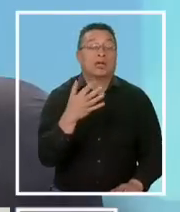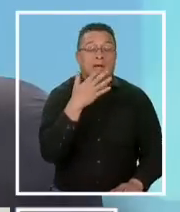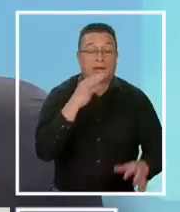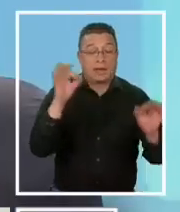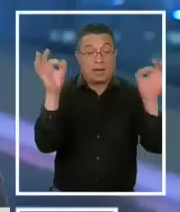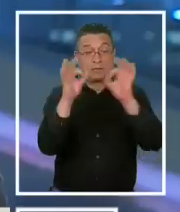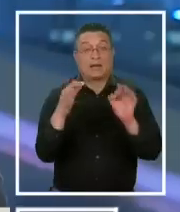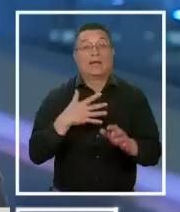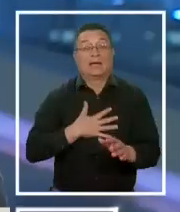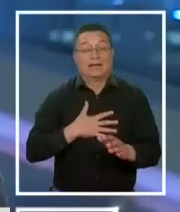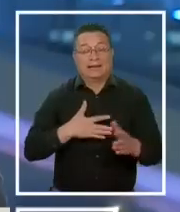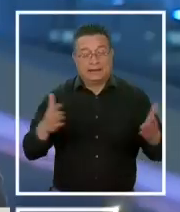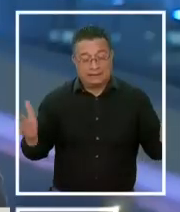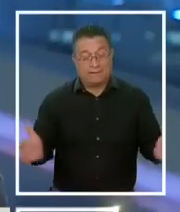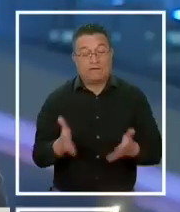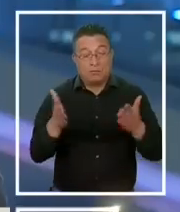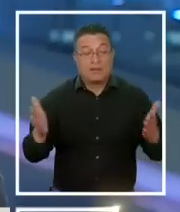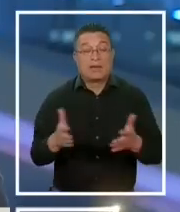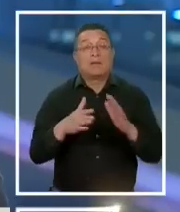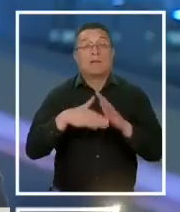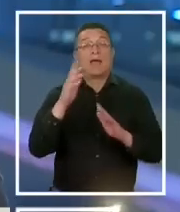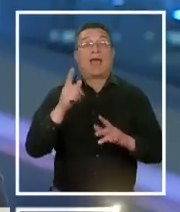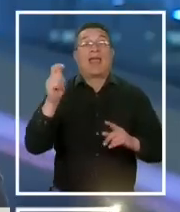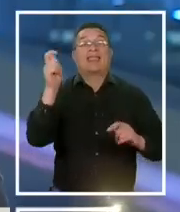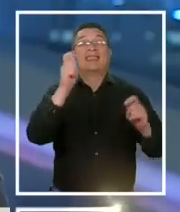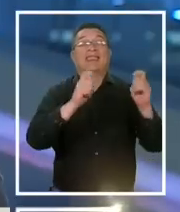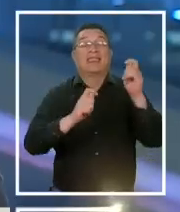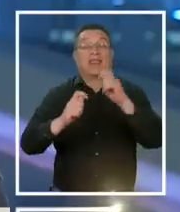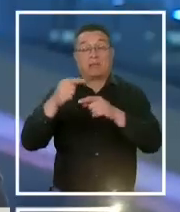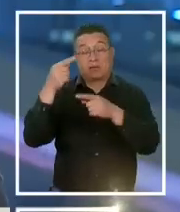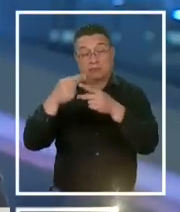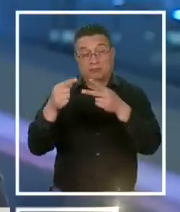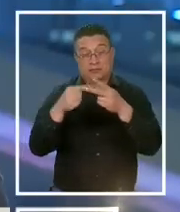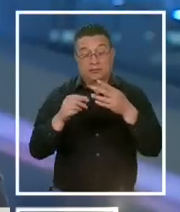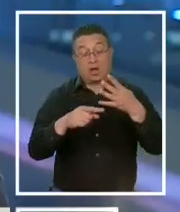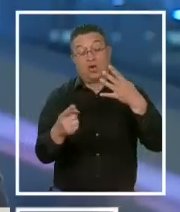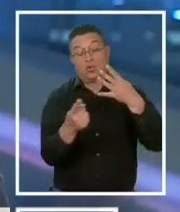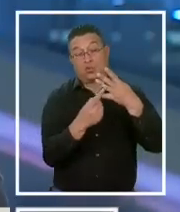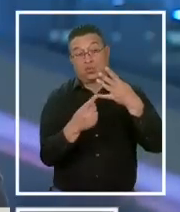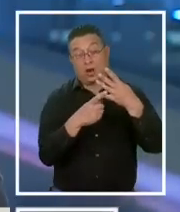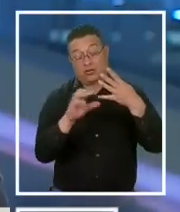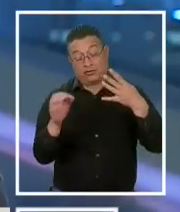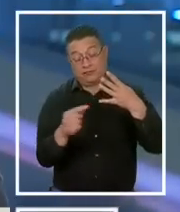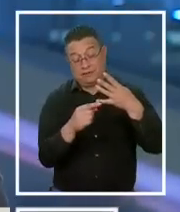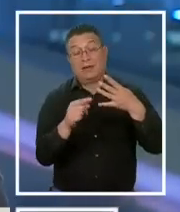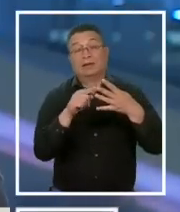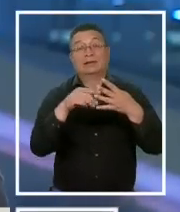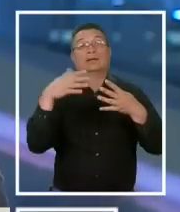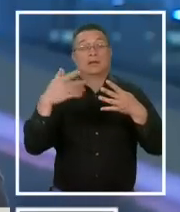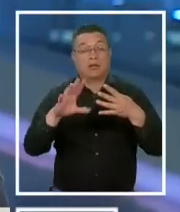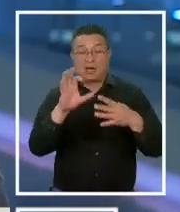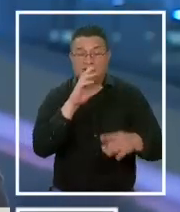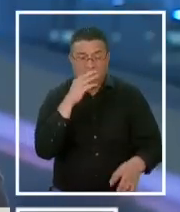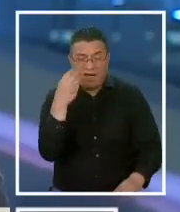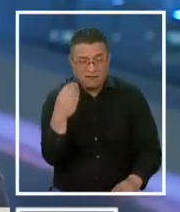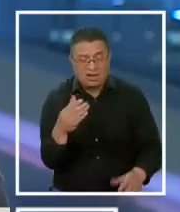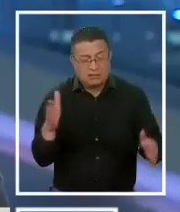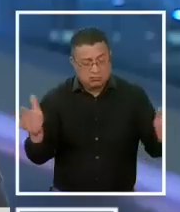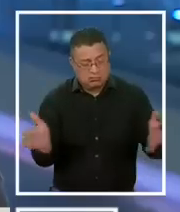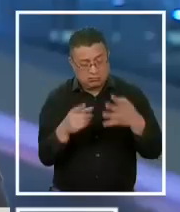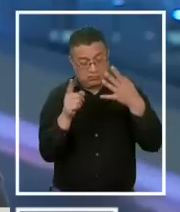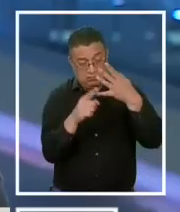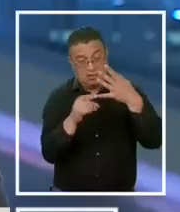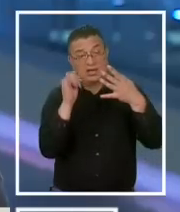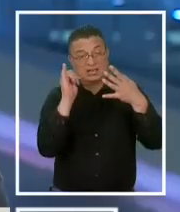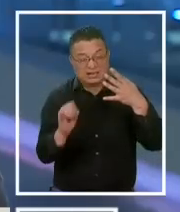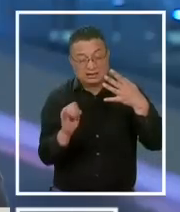es que quieren fomentar terapia multisistémica que es el cuarto componente que está muy bien que se potencie